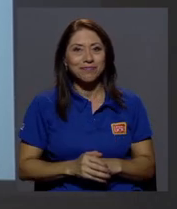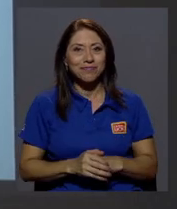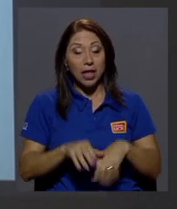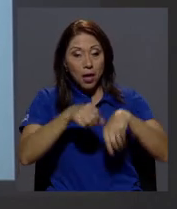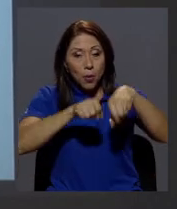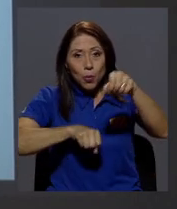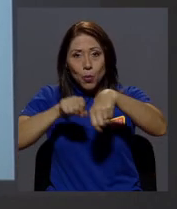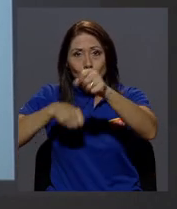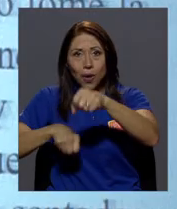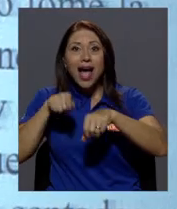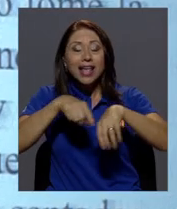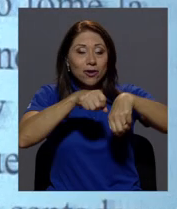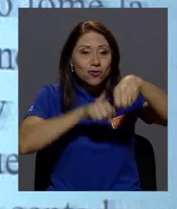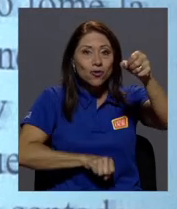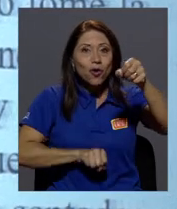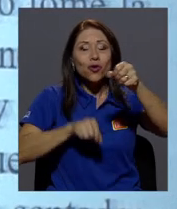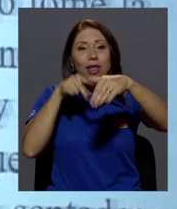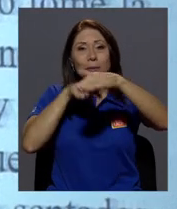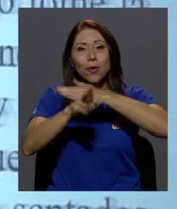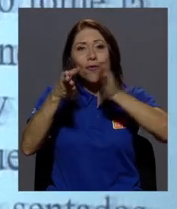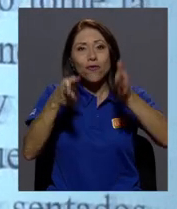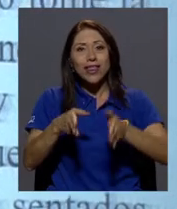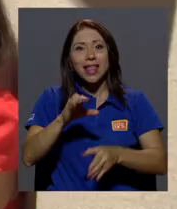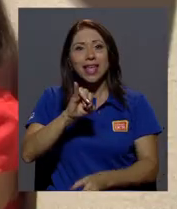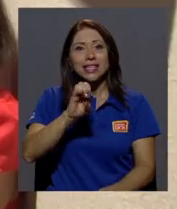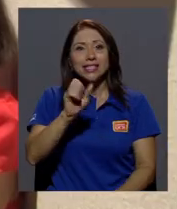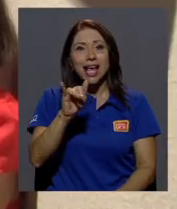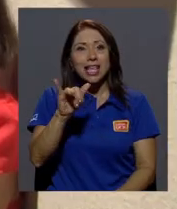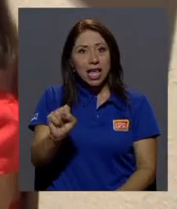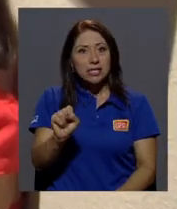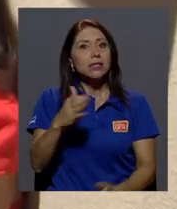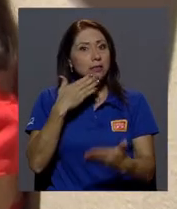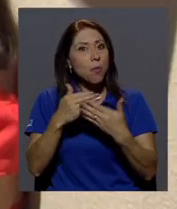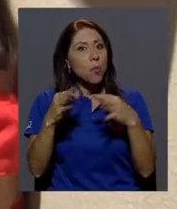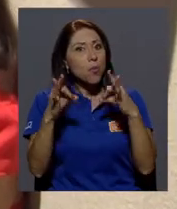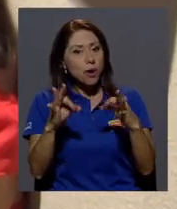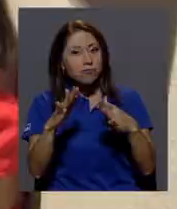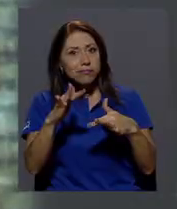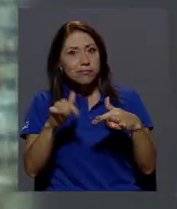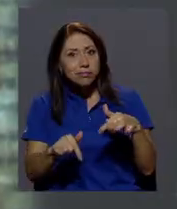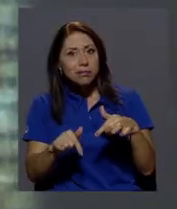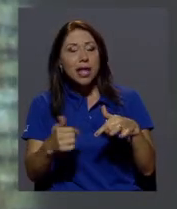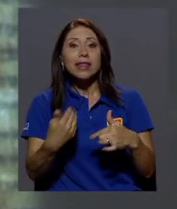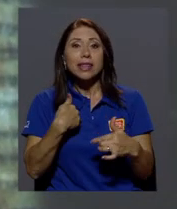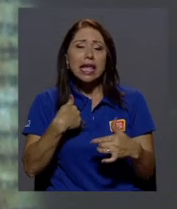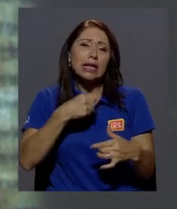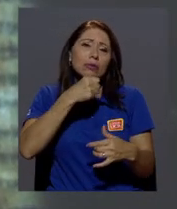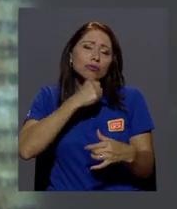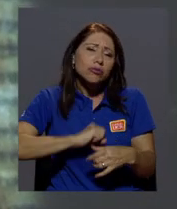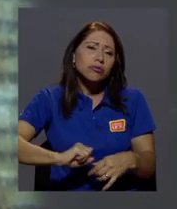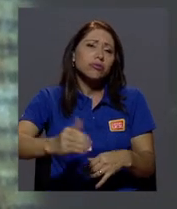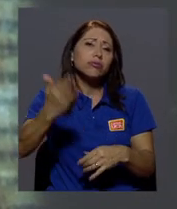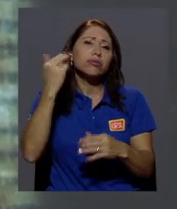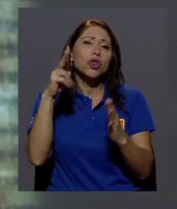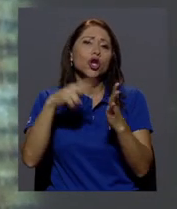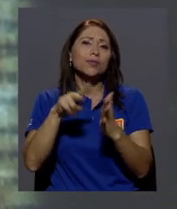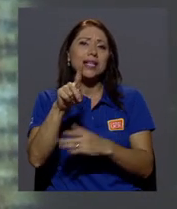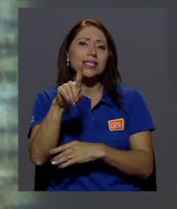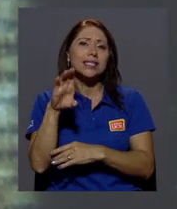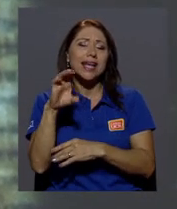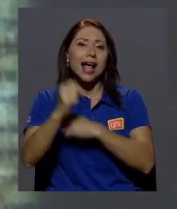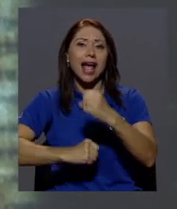los manuscritos está el rollo del profeta Isaías, preservado en buen estado y que cuenta con una antigüedad de 2100